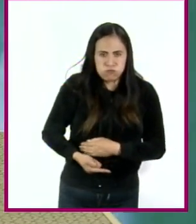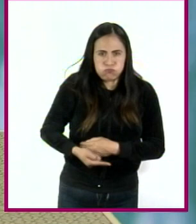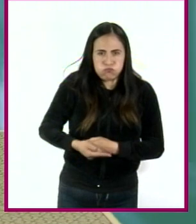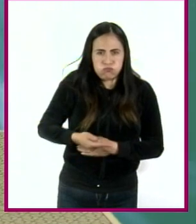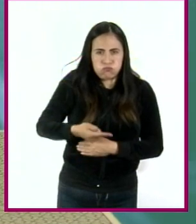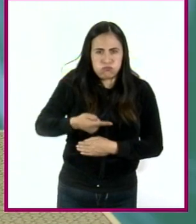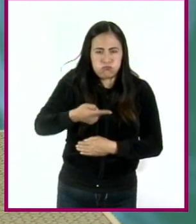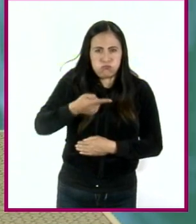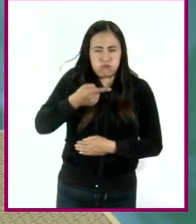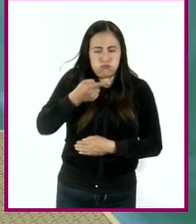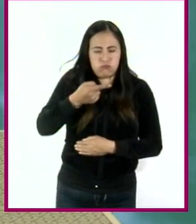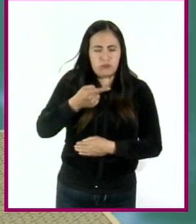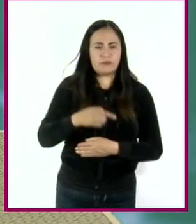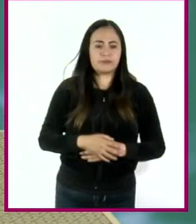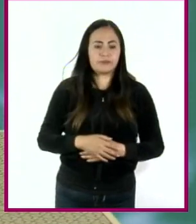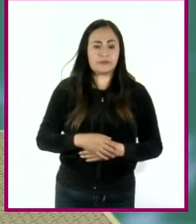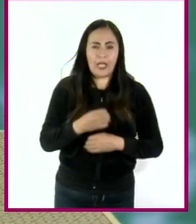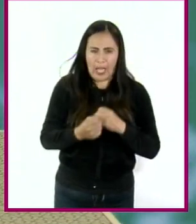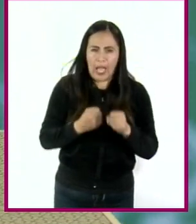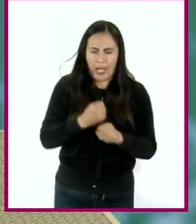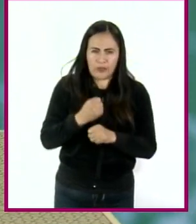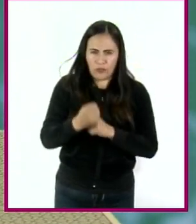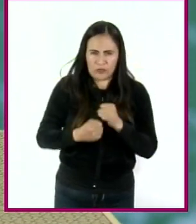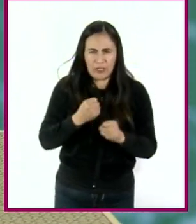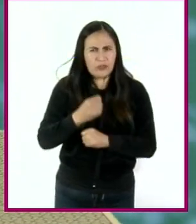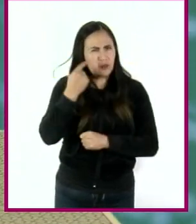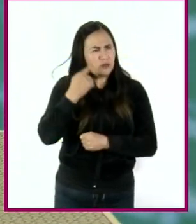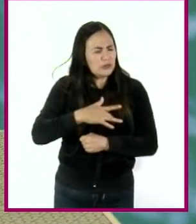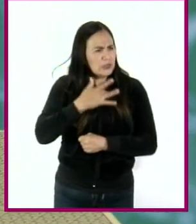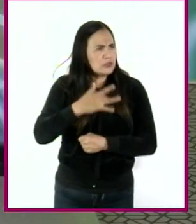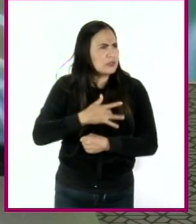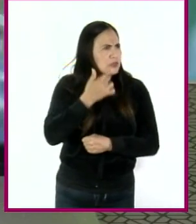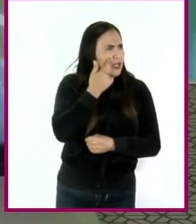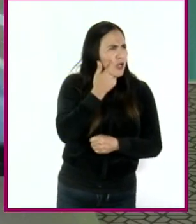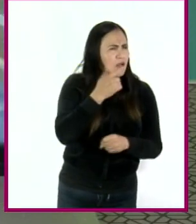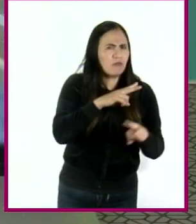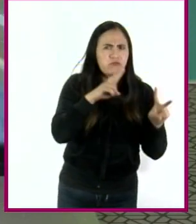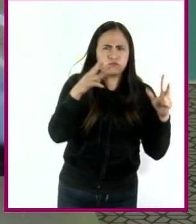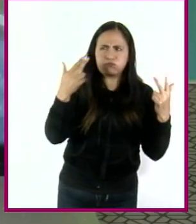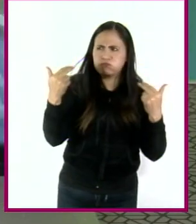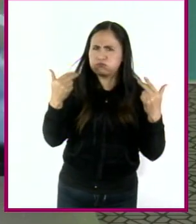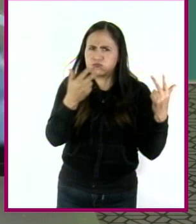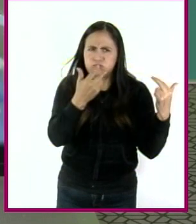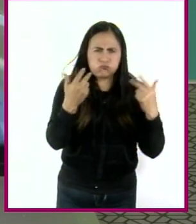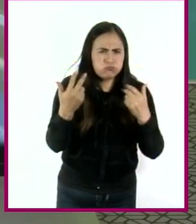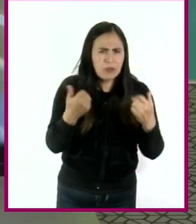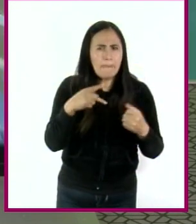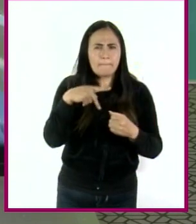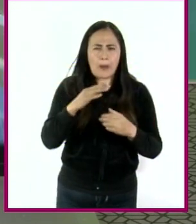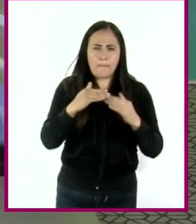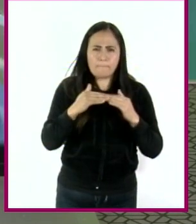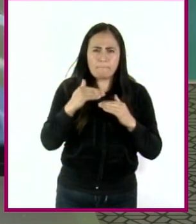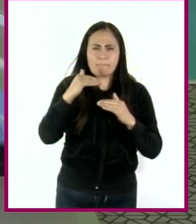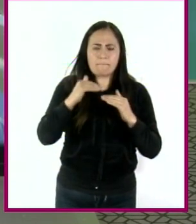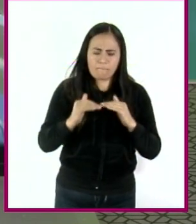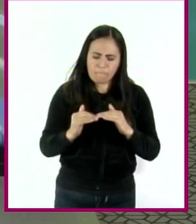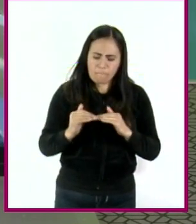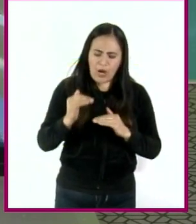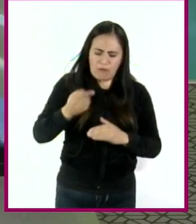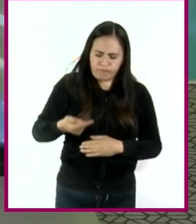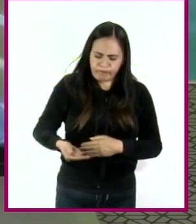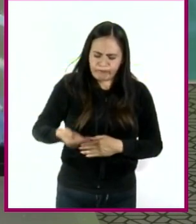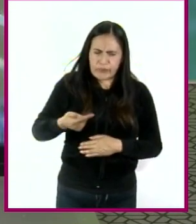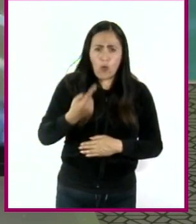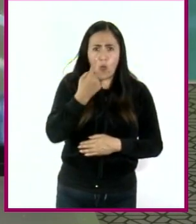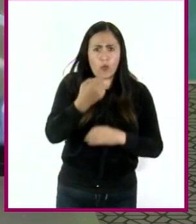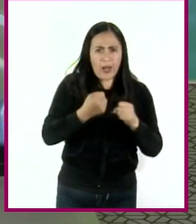desarrollan las funciones sensoriales, pero más adelante, un poco más, hacia 1